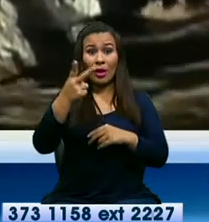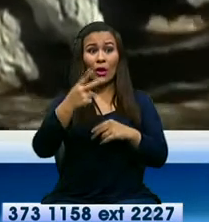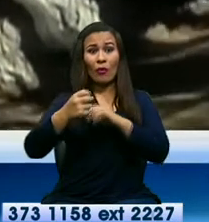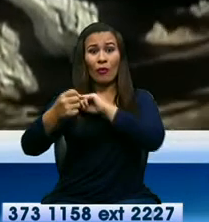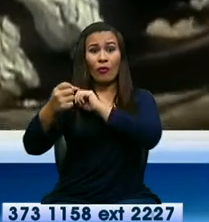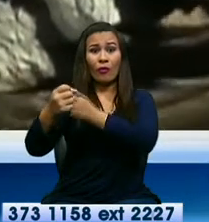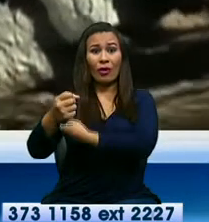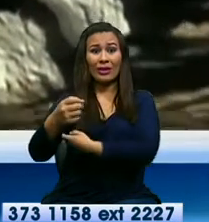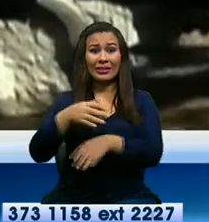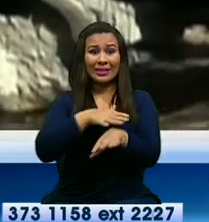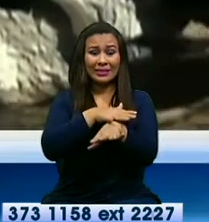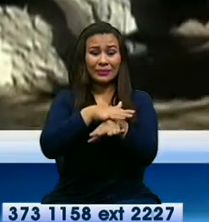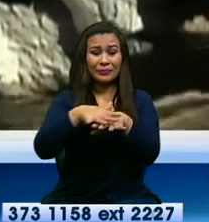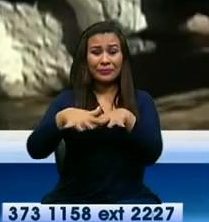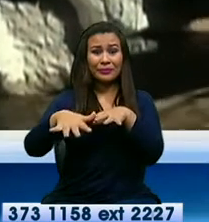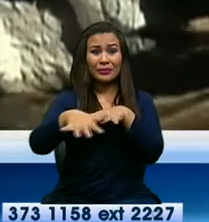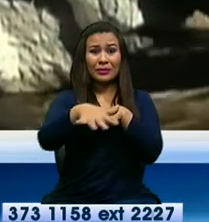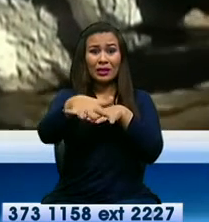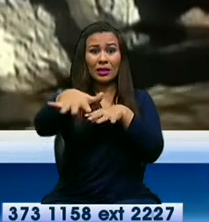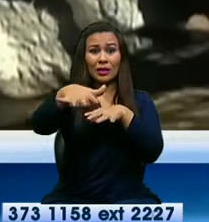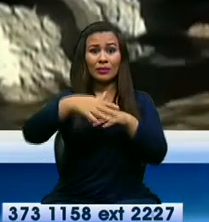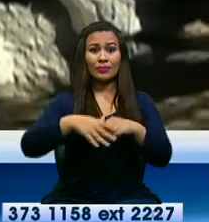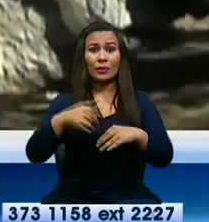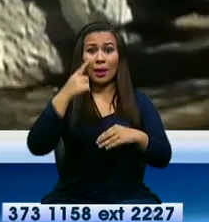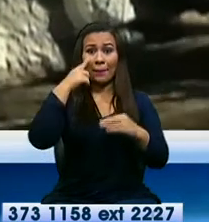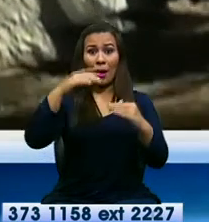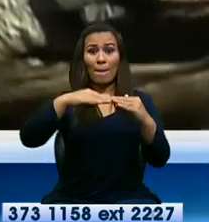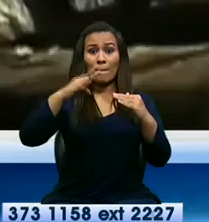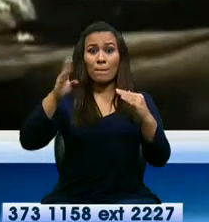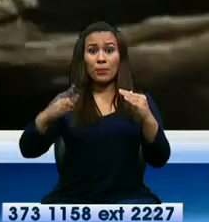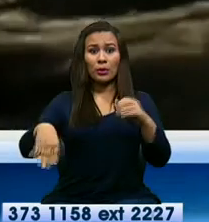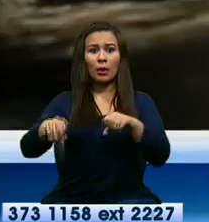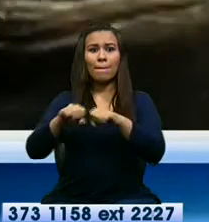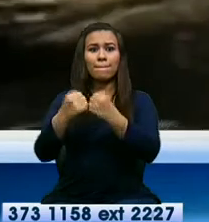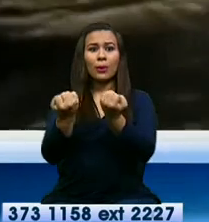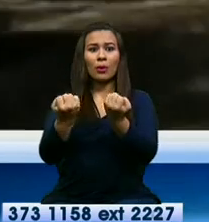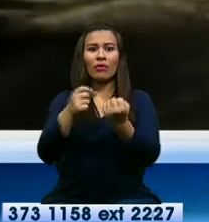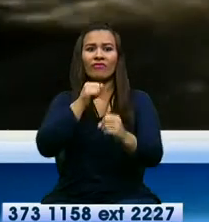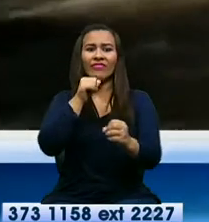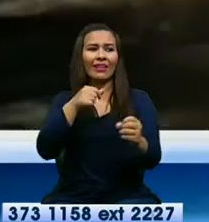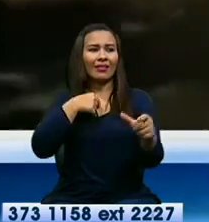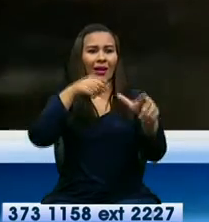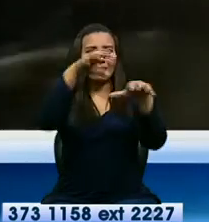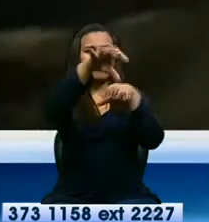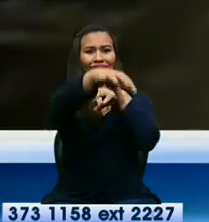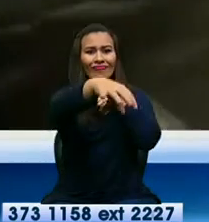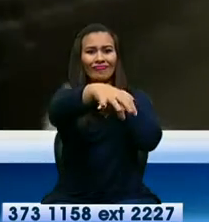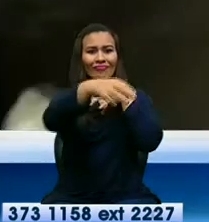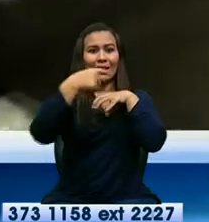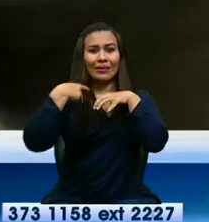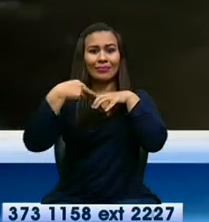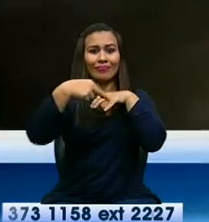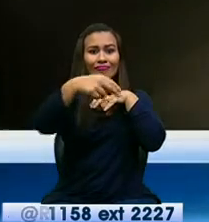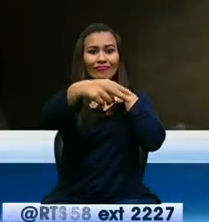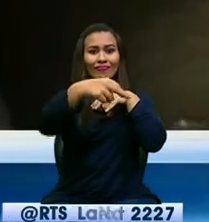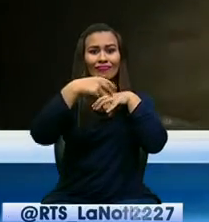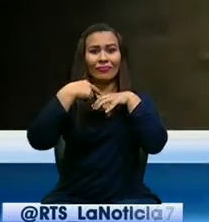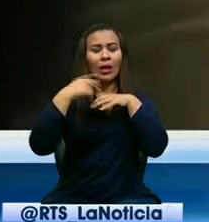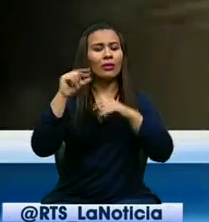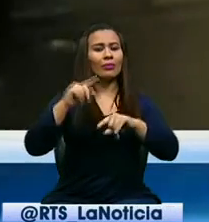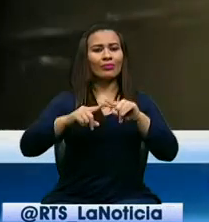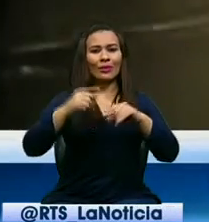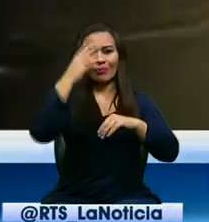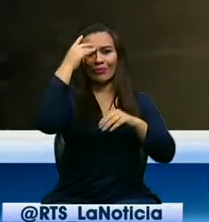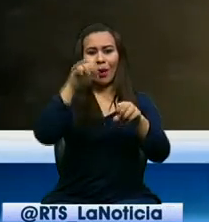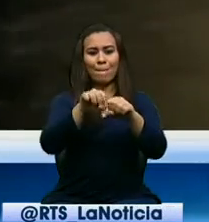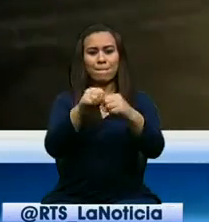río Guaycoloro hizo colapsar este puente y que ha incomunicado pues a ambas zonas de este importante distrito